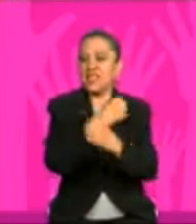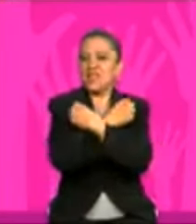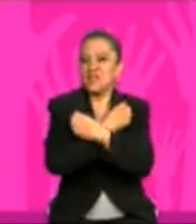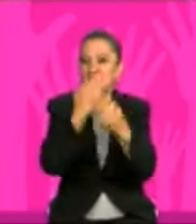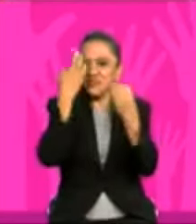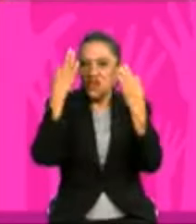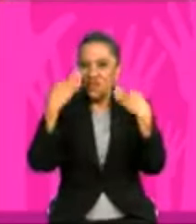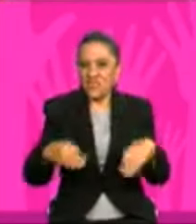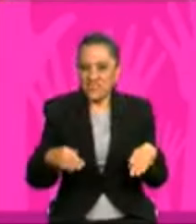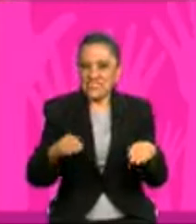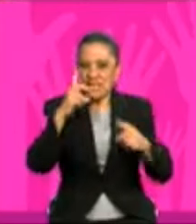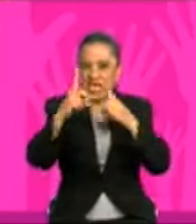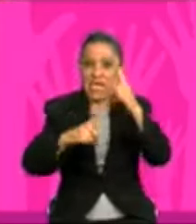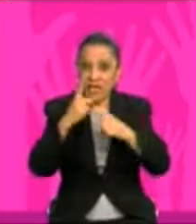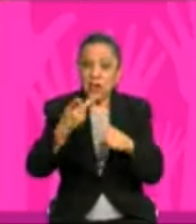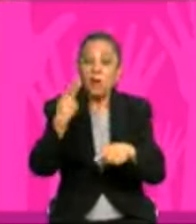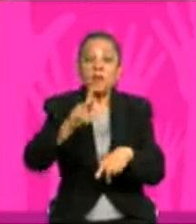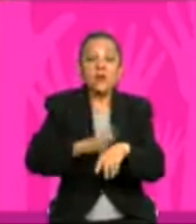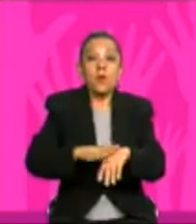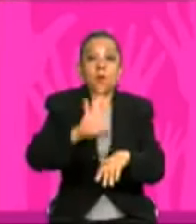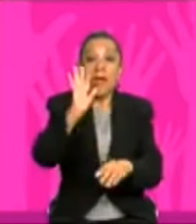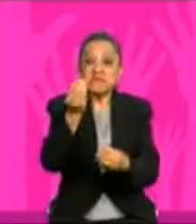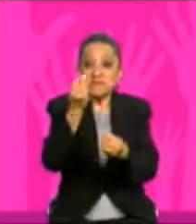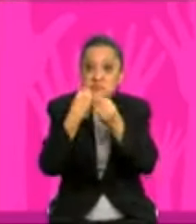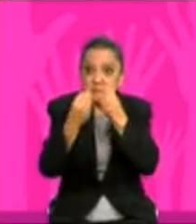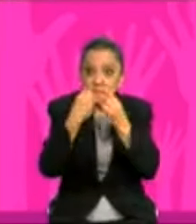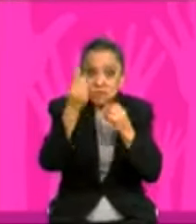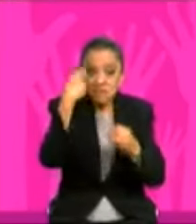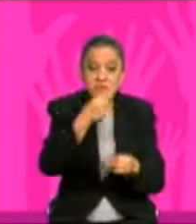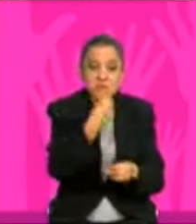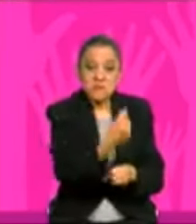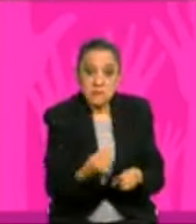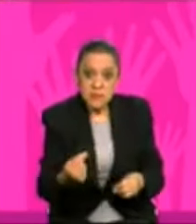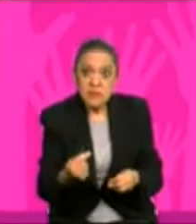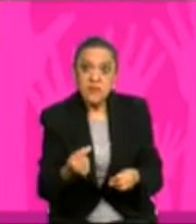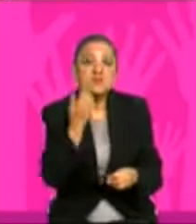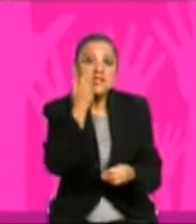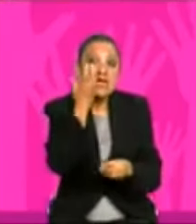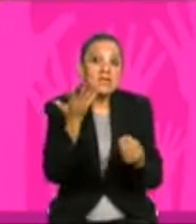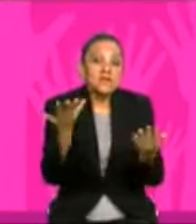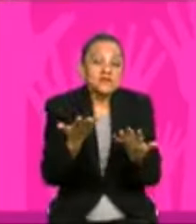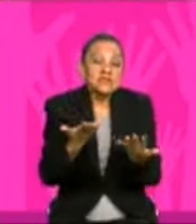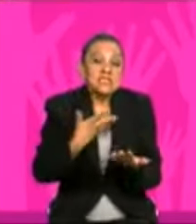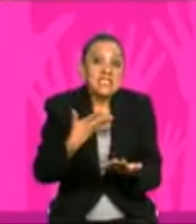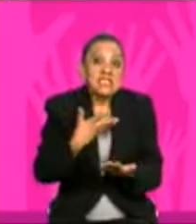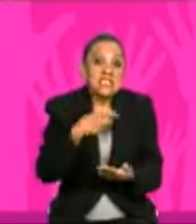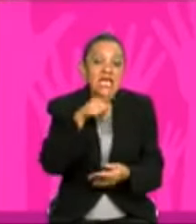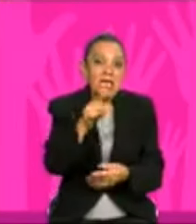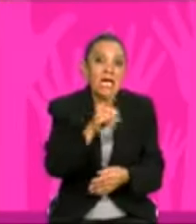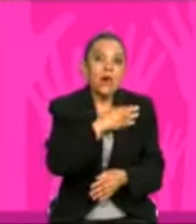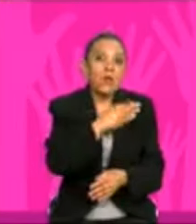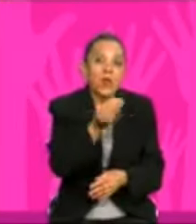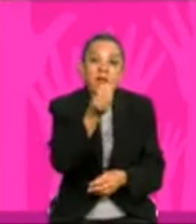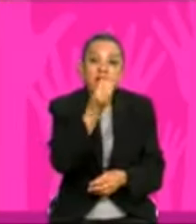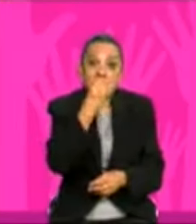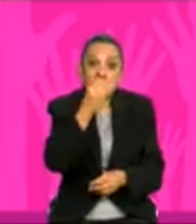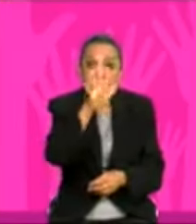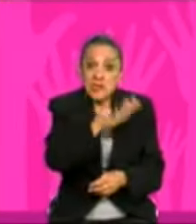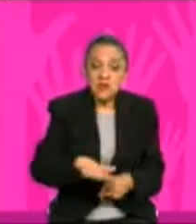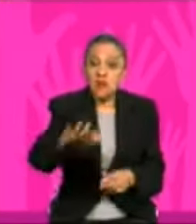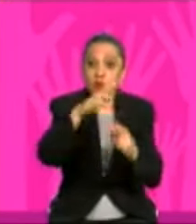pero sobre todo el tema alimentario. Vamos a hacer que los niños tengan una buena alimentación en todos los hogares de